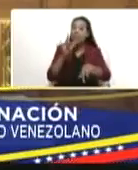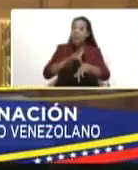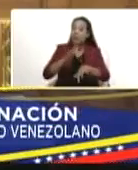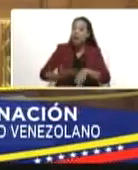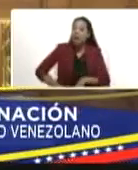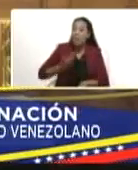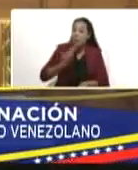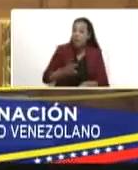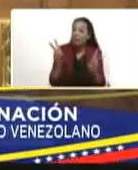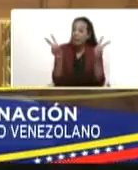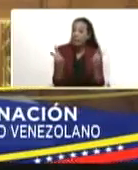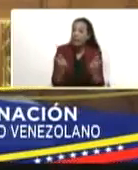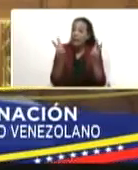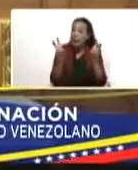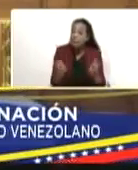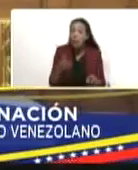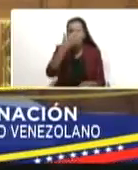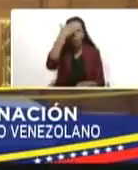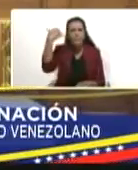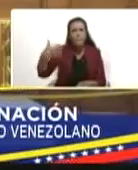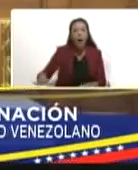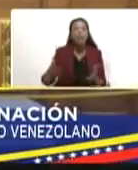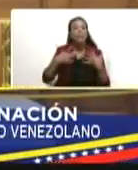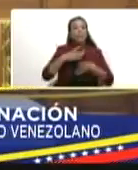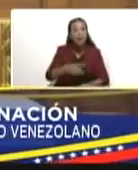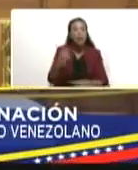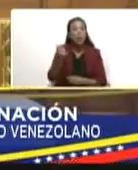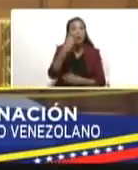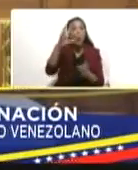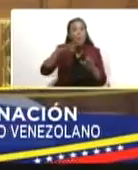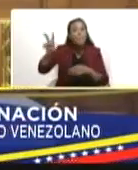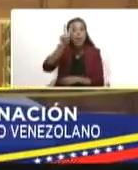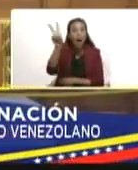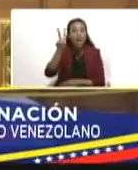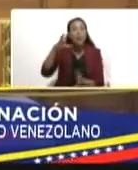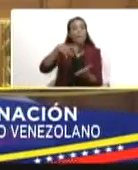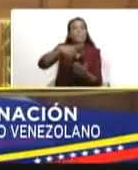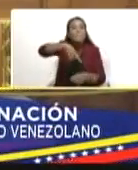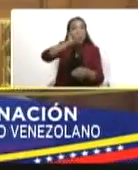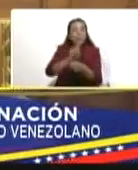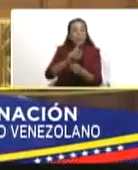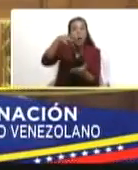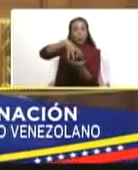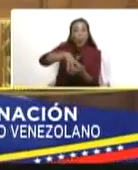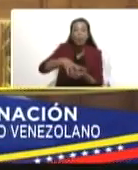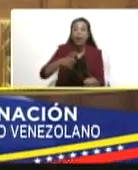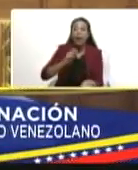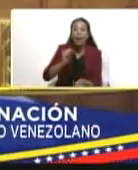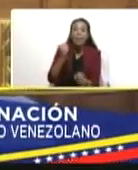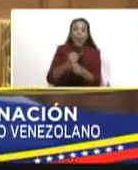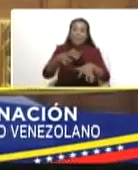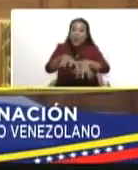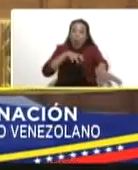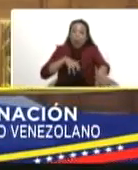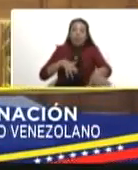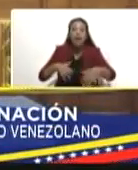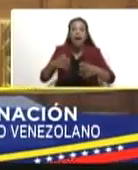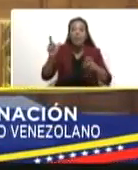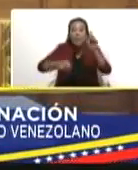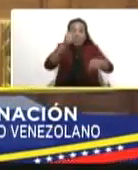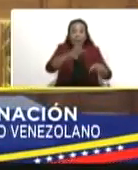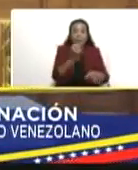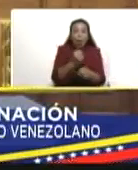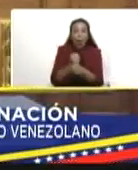importante obviando de manera interesada que en un país donde el estado es el principal generador de empleo el ingreso de los